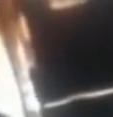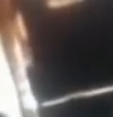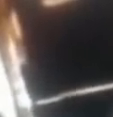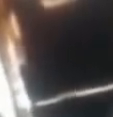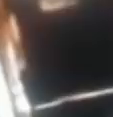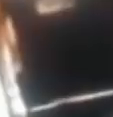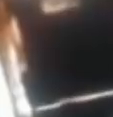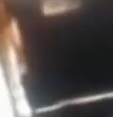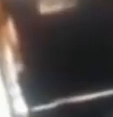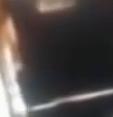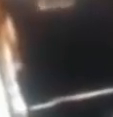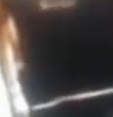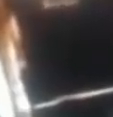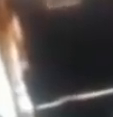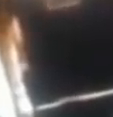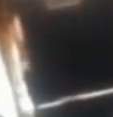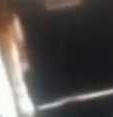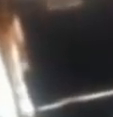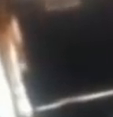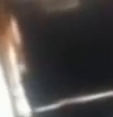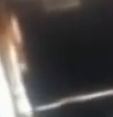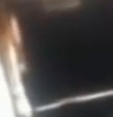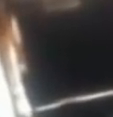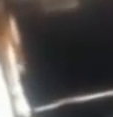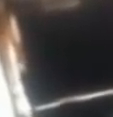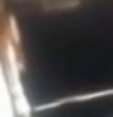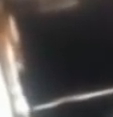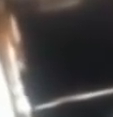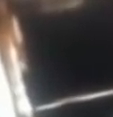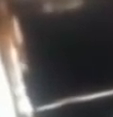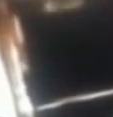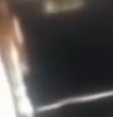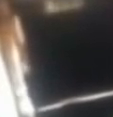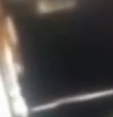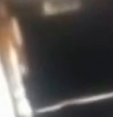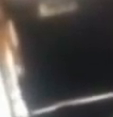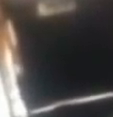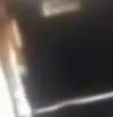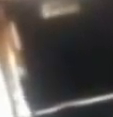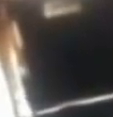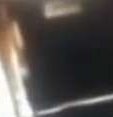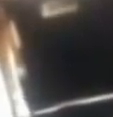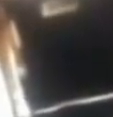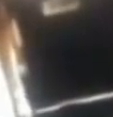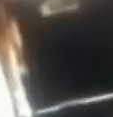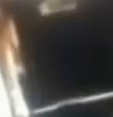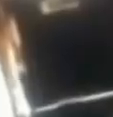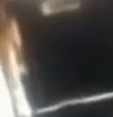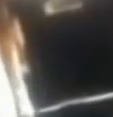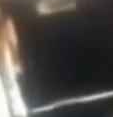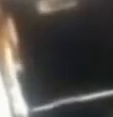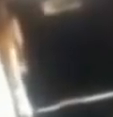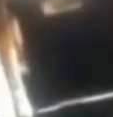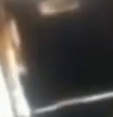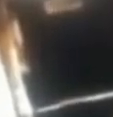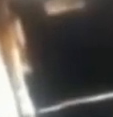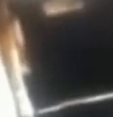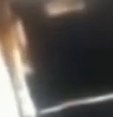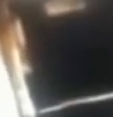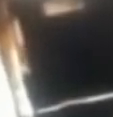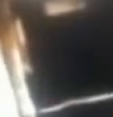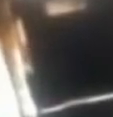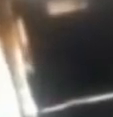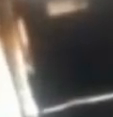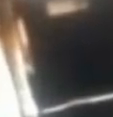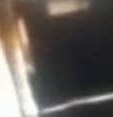estado, ni siquiera acciones armadas donde Gustavo Petro haya estado. Gustavo Petro fue el mejor estudiante de